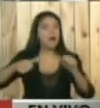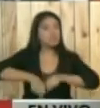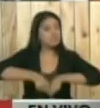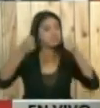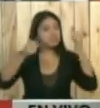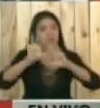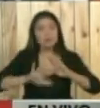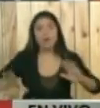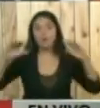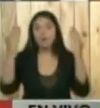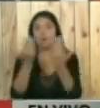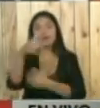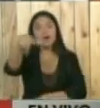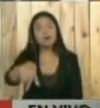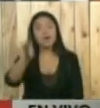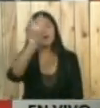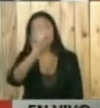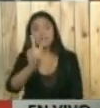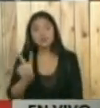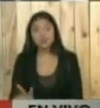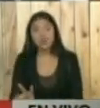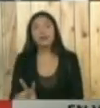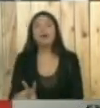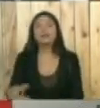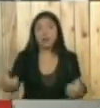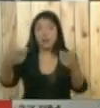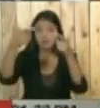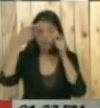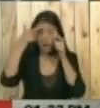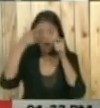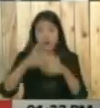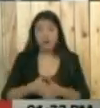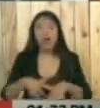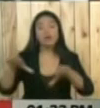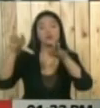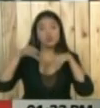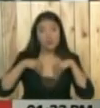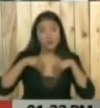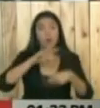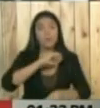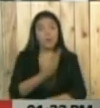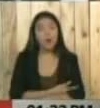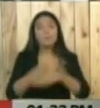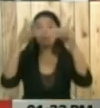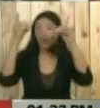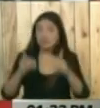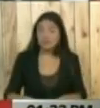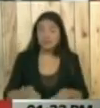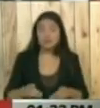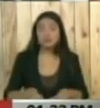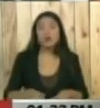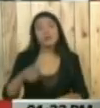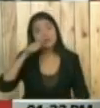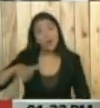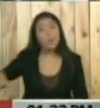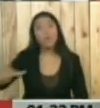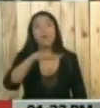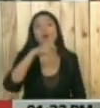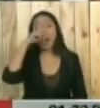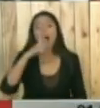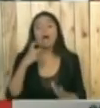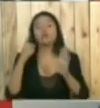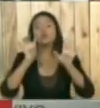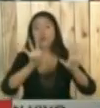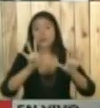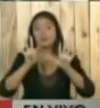planeta, en Venezuela, desde que el comandante Hugo Chávez asumió el poder por decisión soberana del pueblo en el año